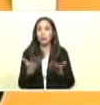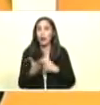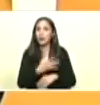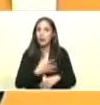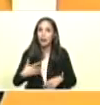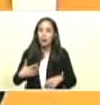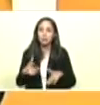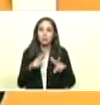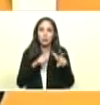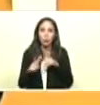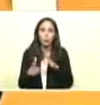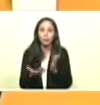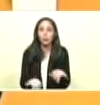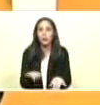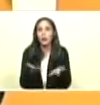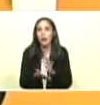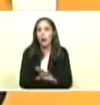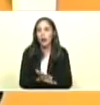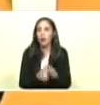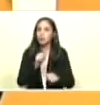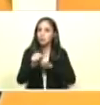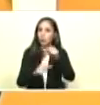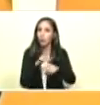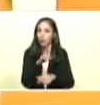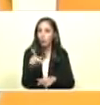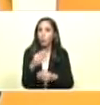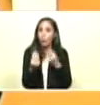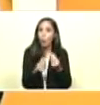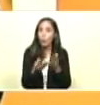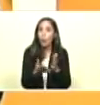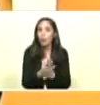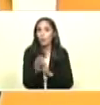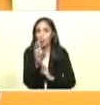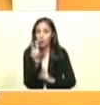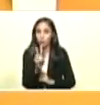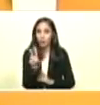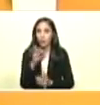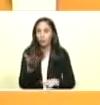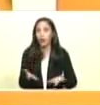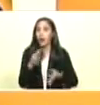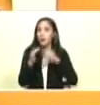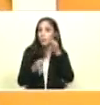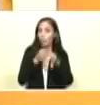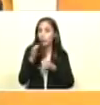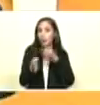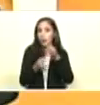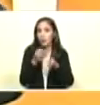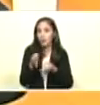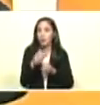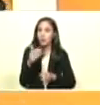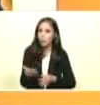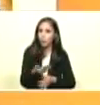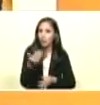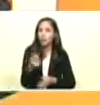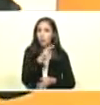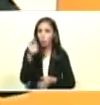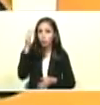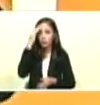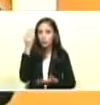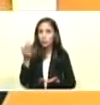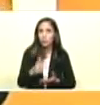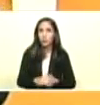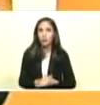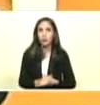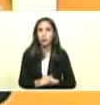camino, el camino de la Venezuela de este siglo XXI. Muy importante explicar las casas de cambio nacionales, en qué momento